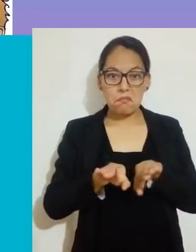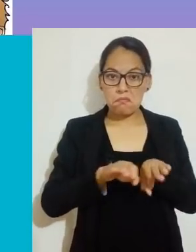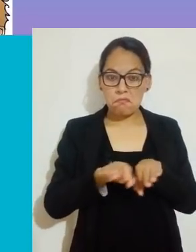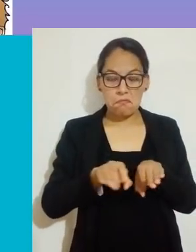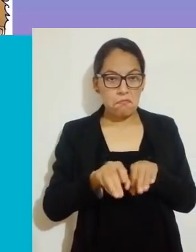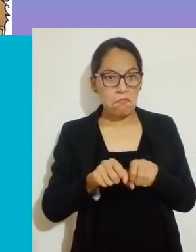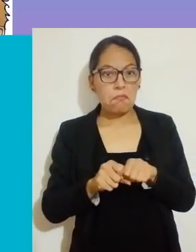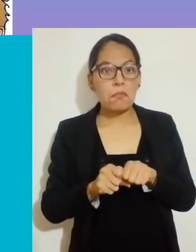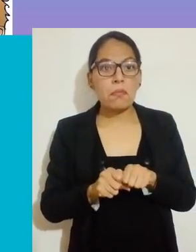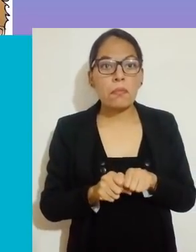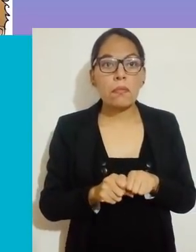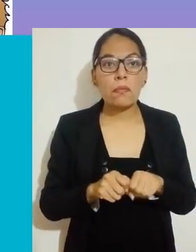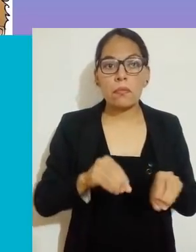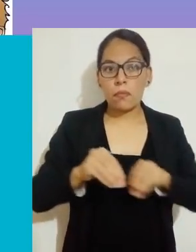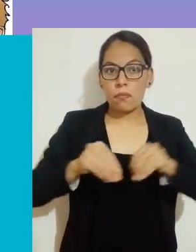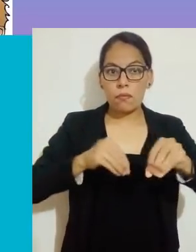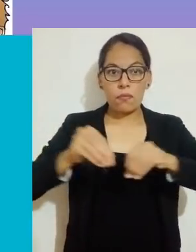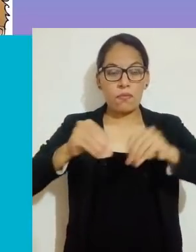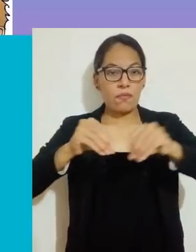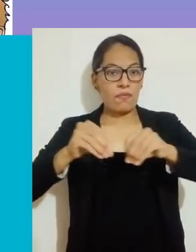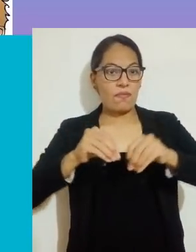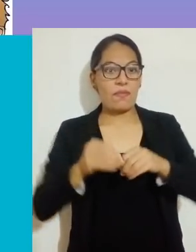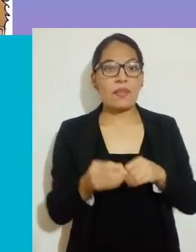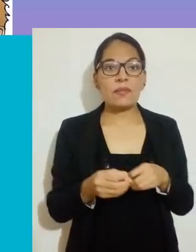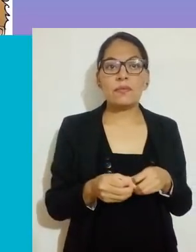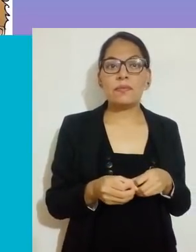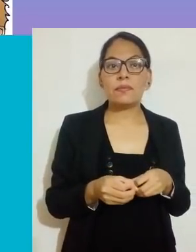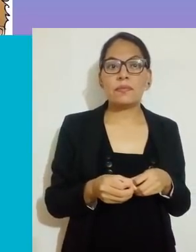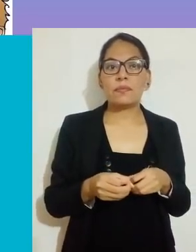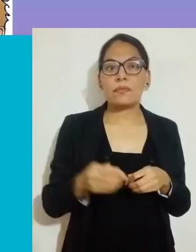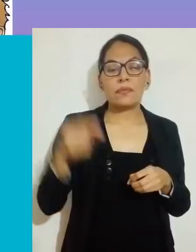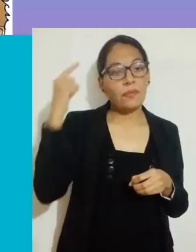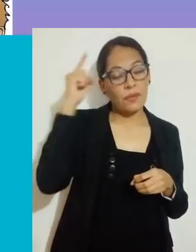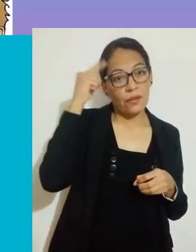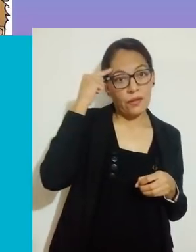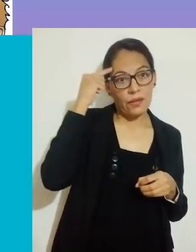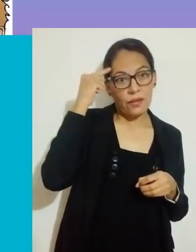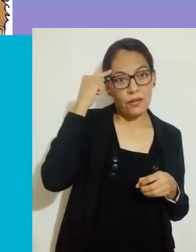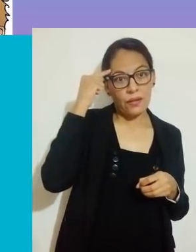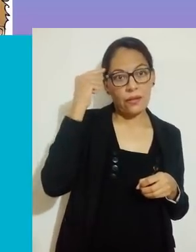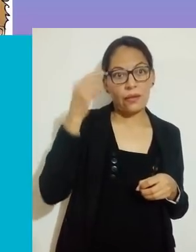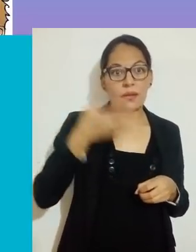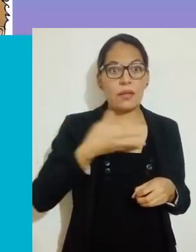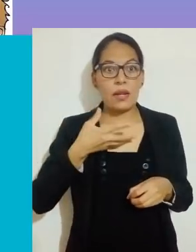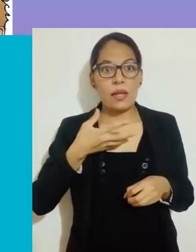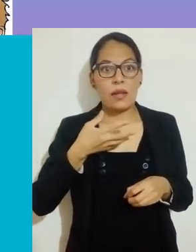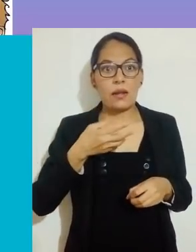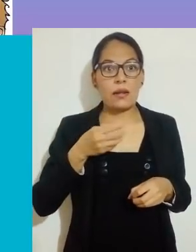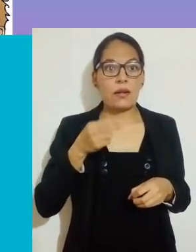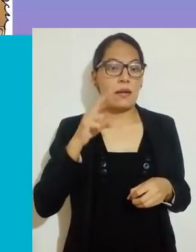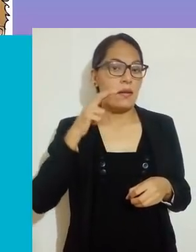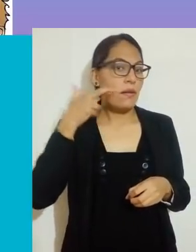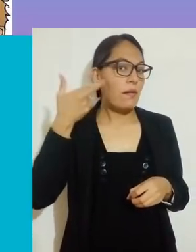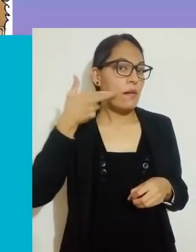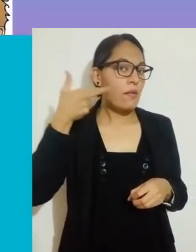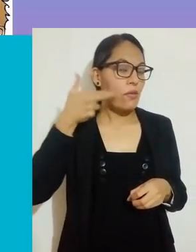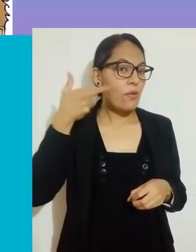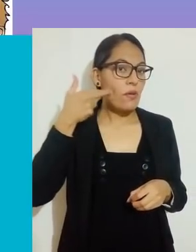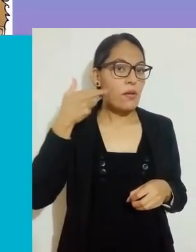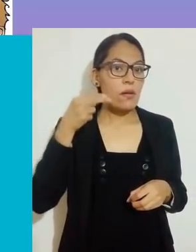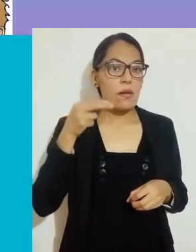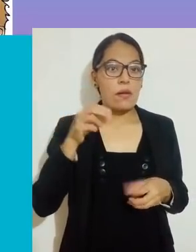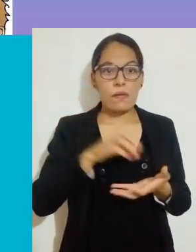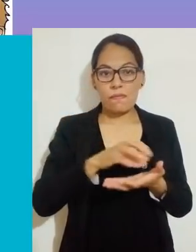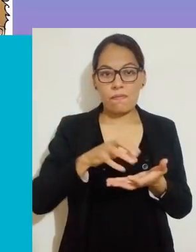pero no te preocupes. En la siguiente cápsula te enseñaré. cómo usar todo esto que te mostré